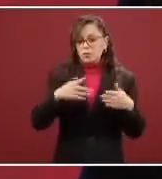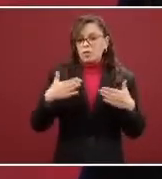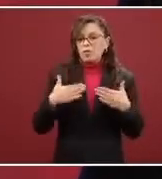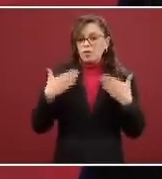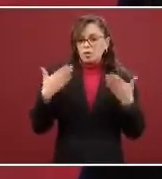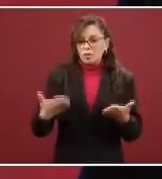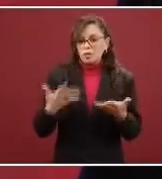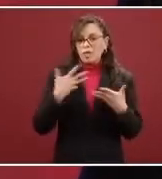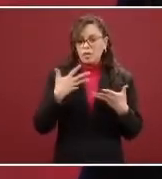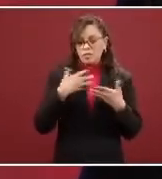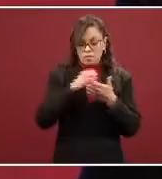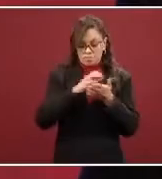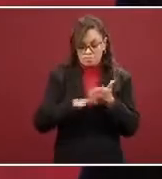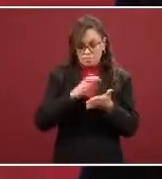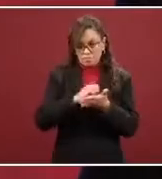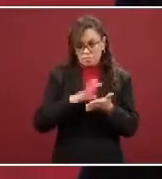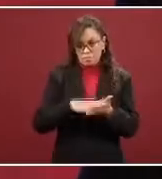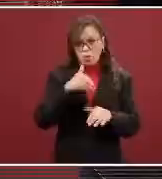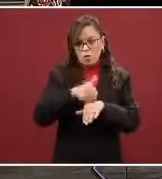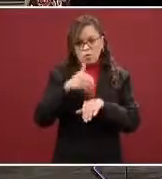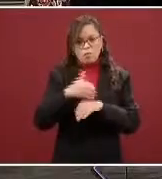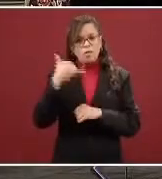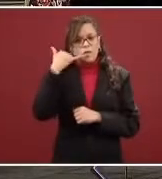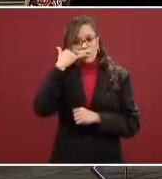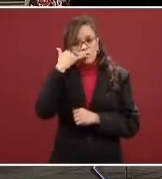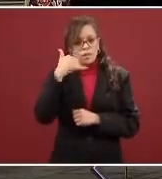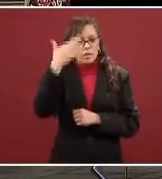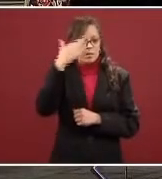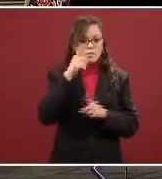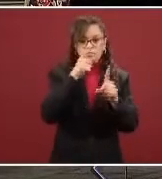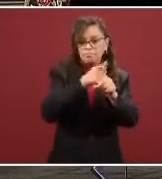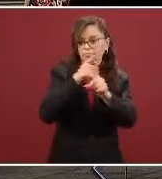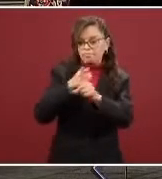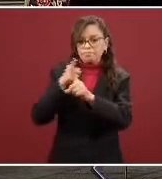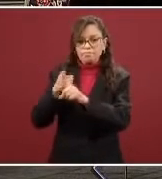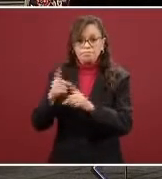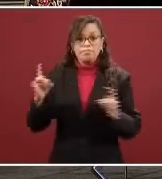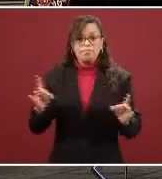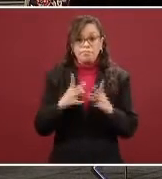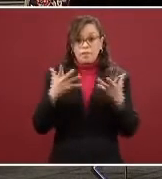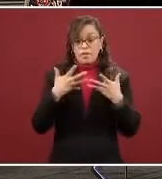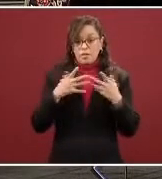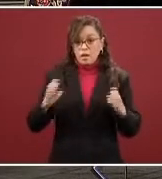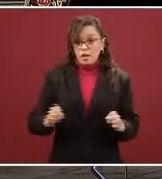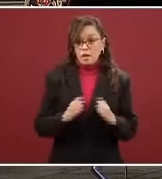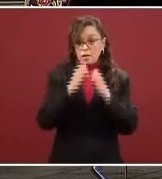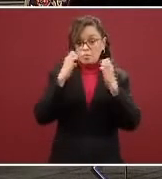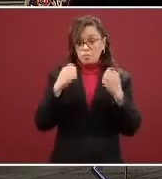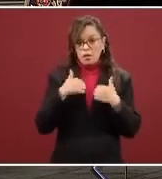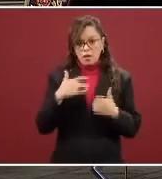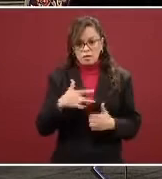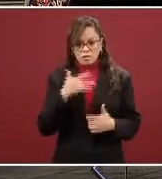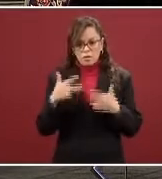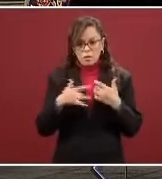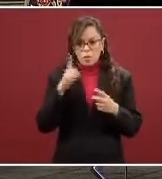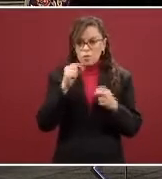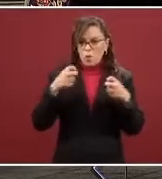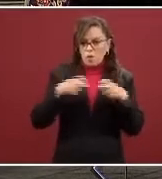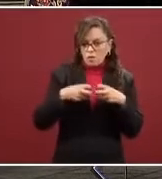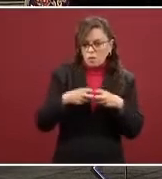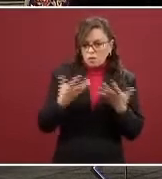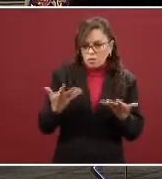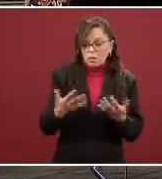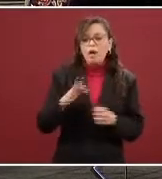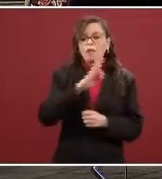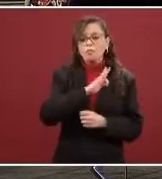bien identificados, quiénes podrían ser alguien que podamos hablar en una situación que nos empezamos a sentir nerviosos, pues también tener con quién platicar